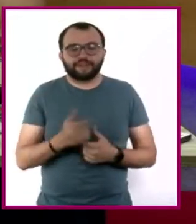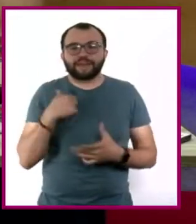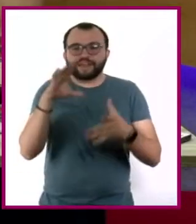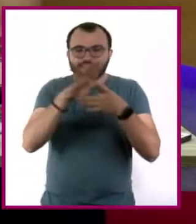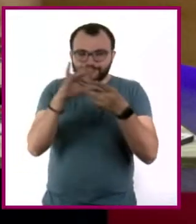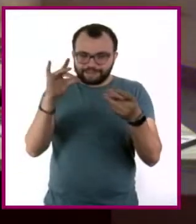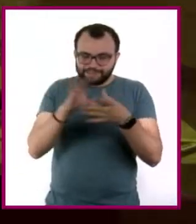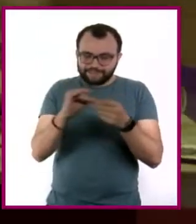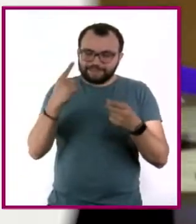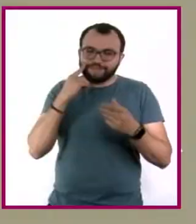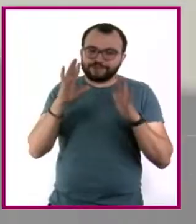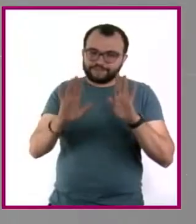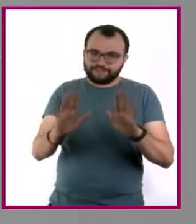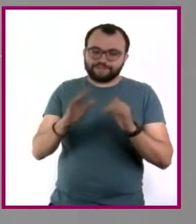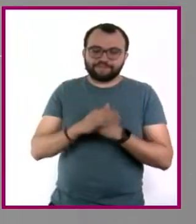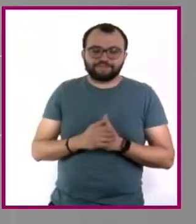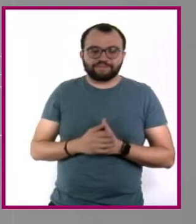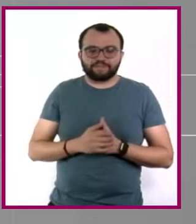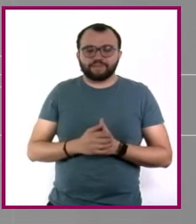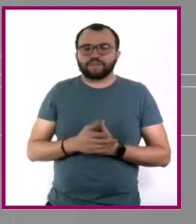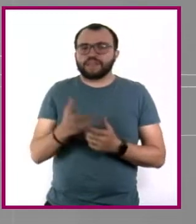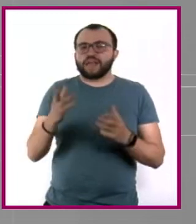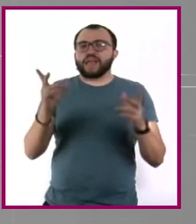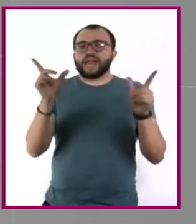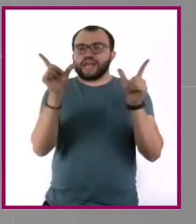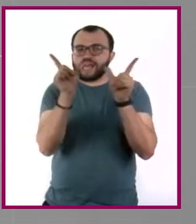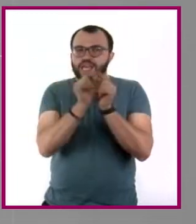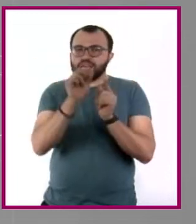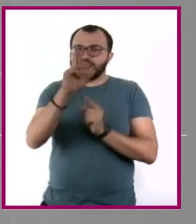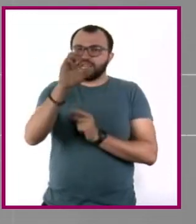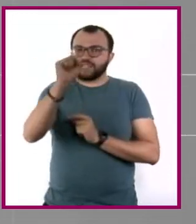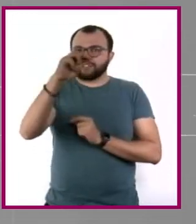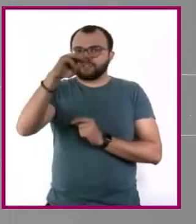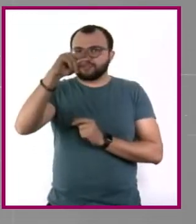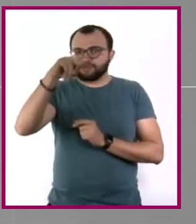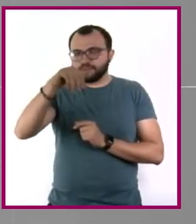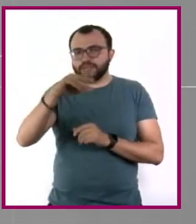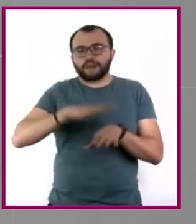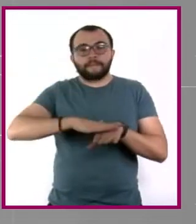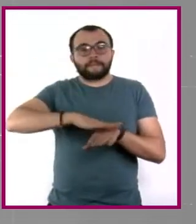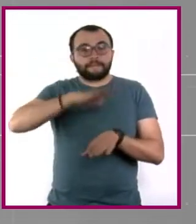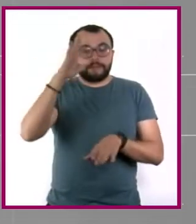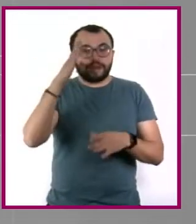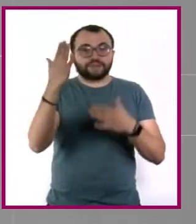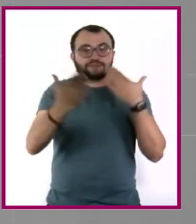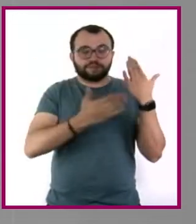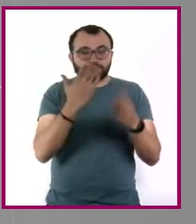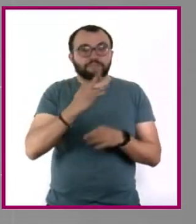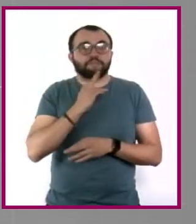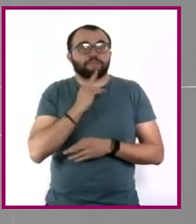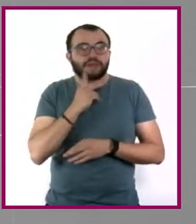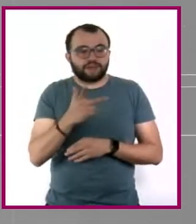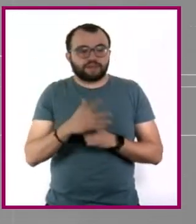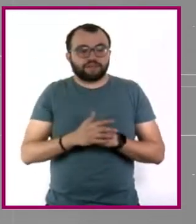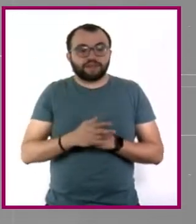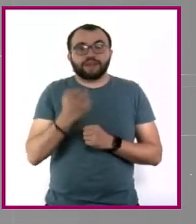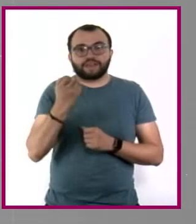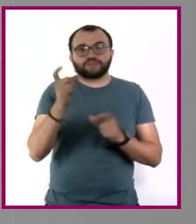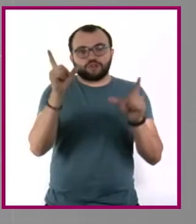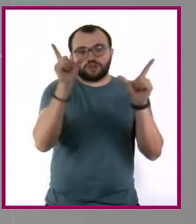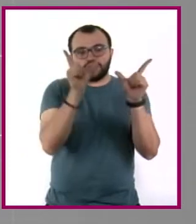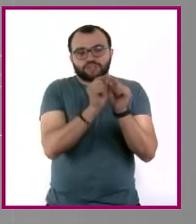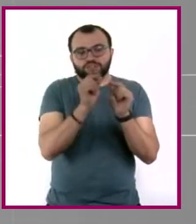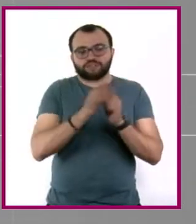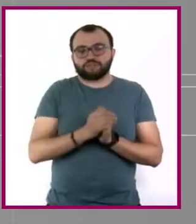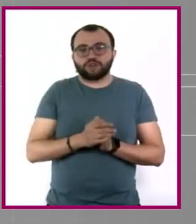explico. El resumen es uno de los métodos de estudio más eficaces. ¡Claro! ¡El resumen!